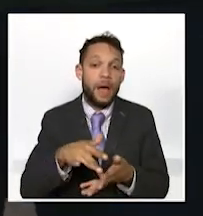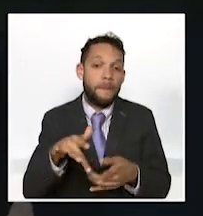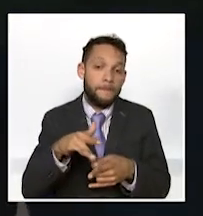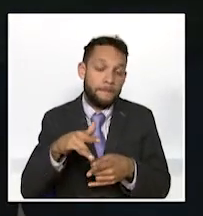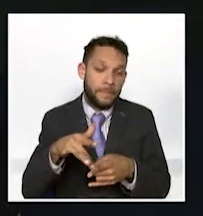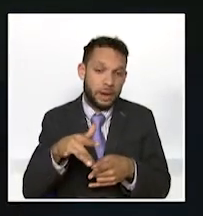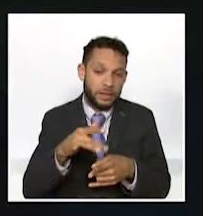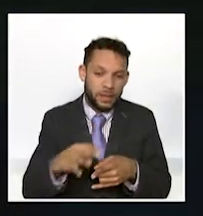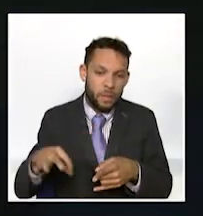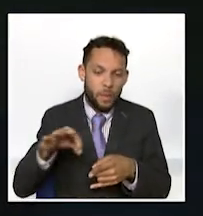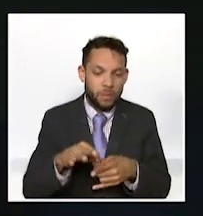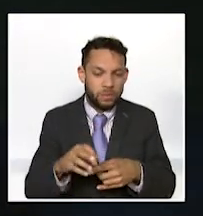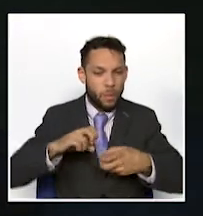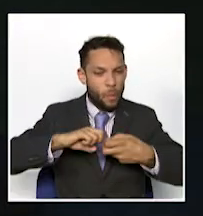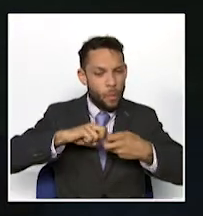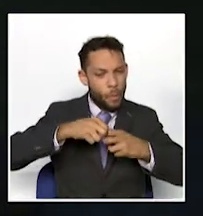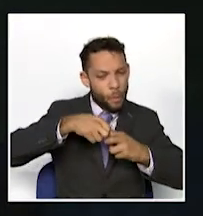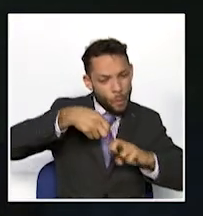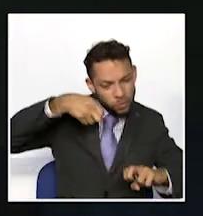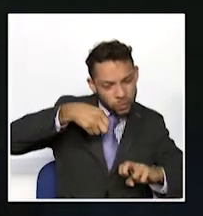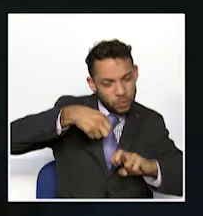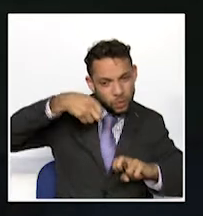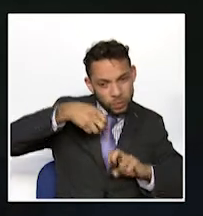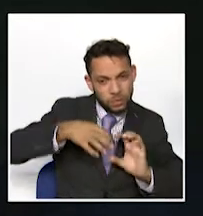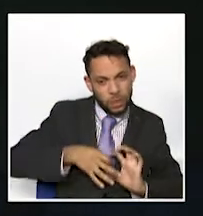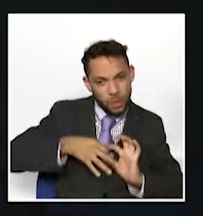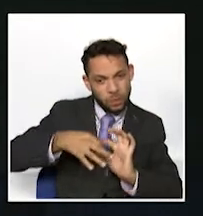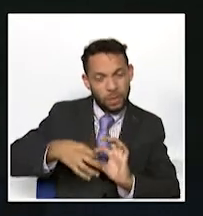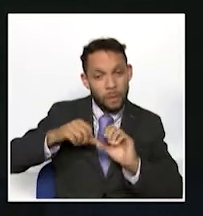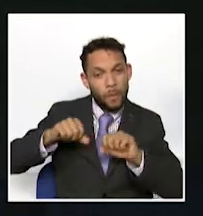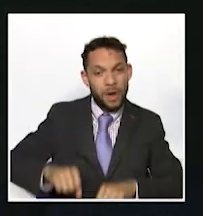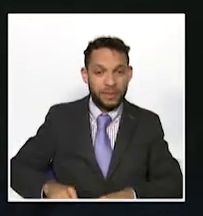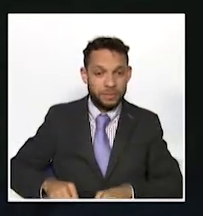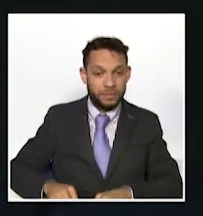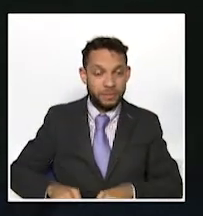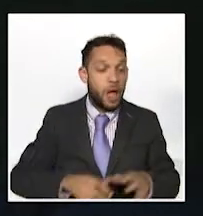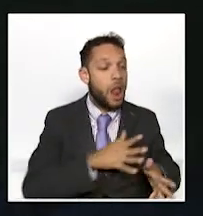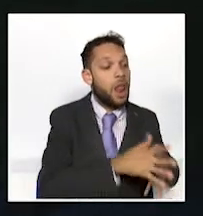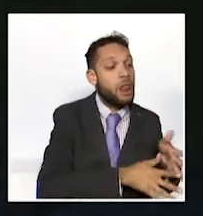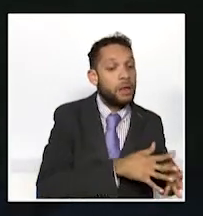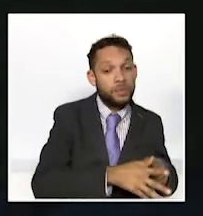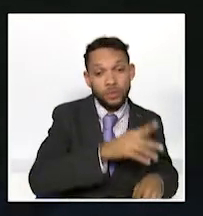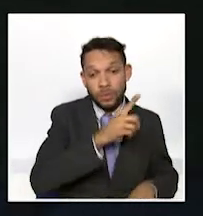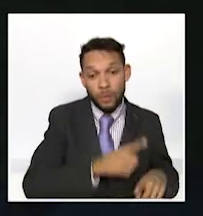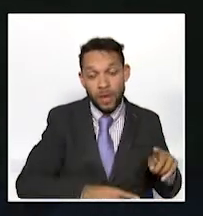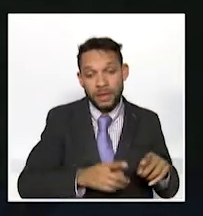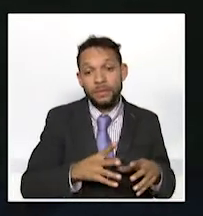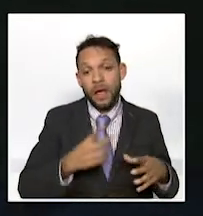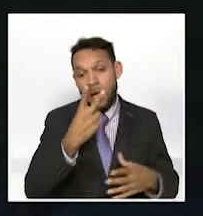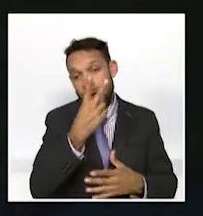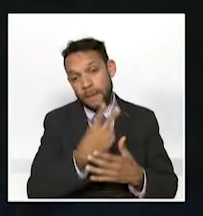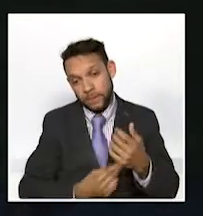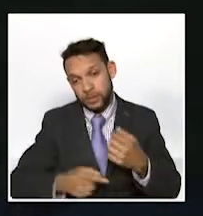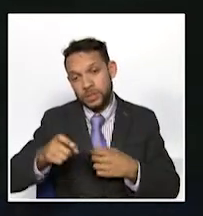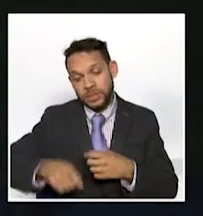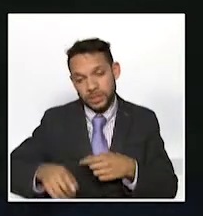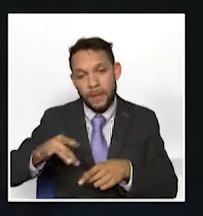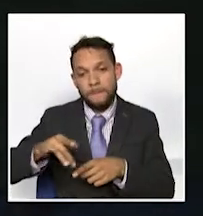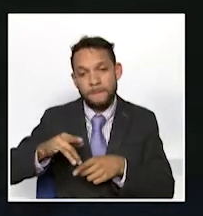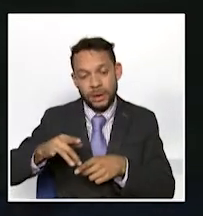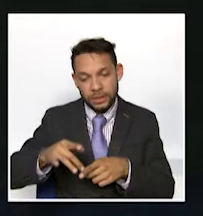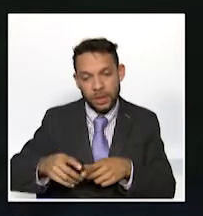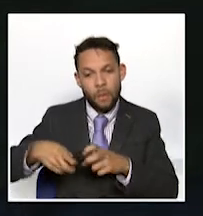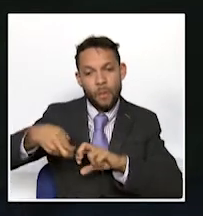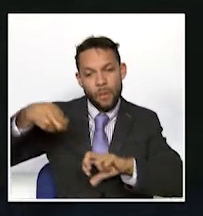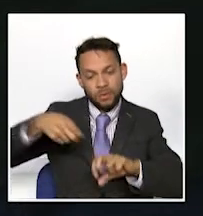la tonificación muscular, darle la confianza al sistema muscular y conseguir que un músculo tonificado nos sostenga la columna en la línea